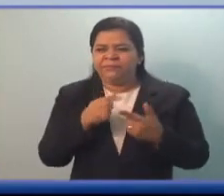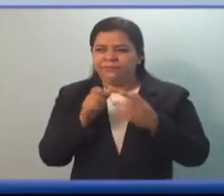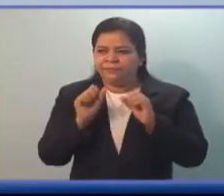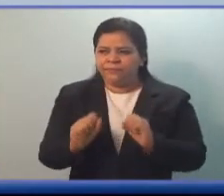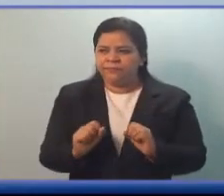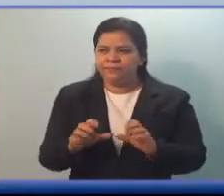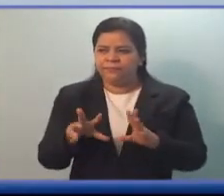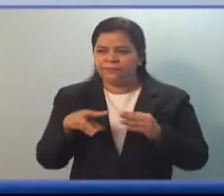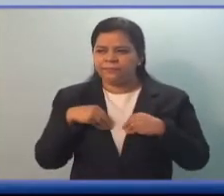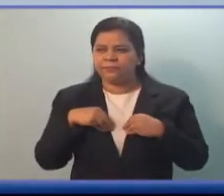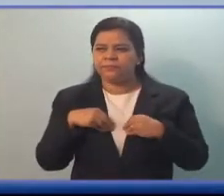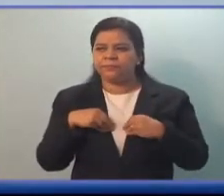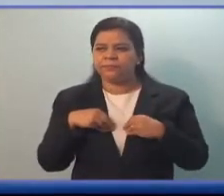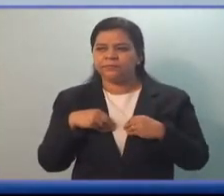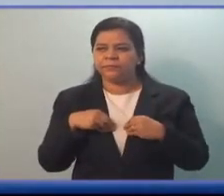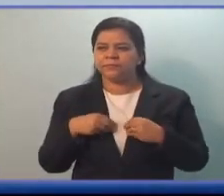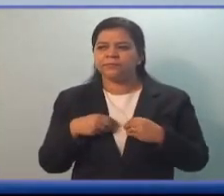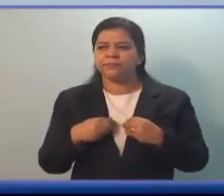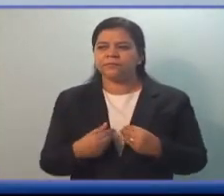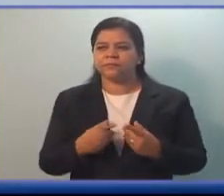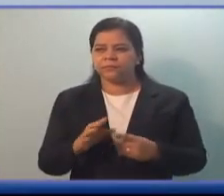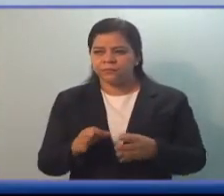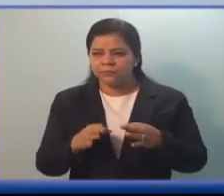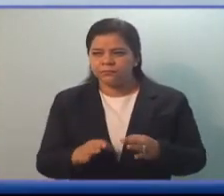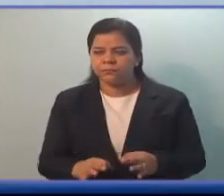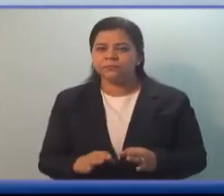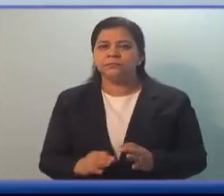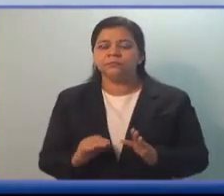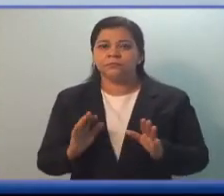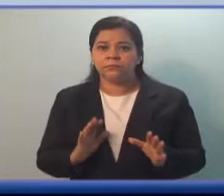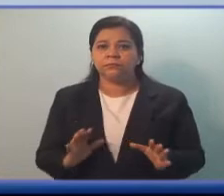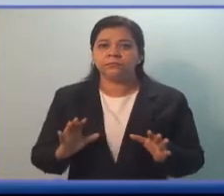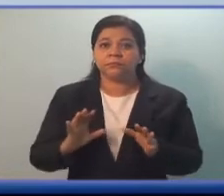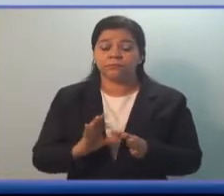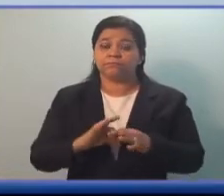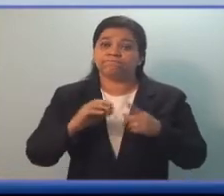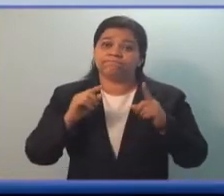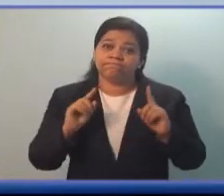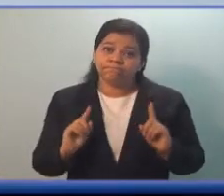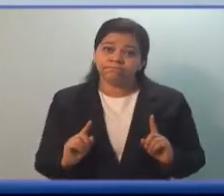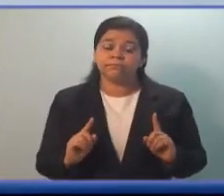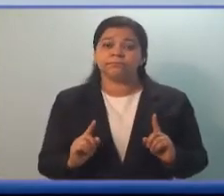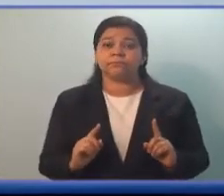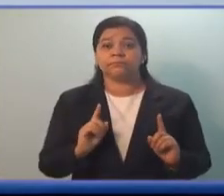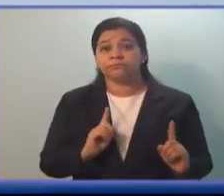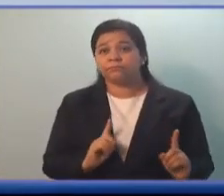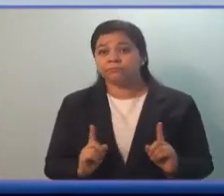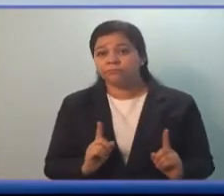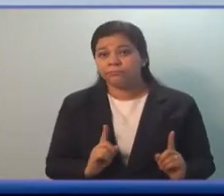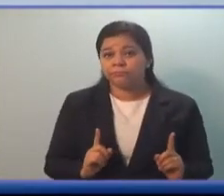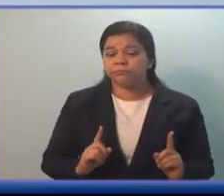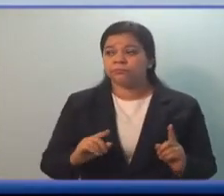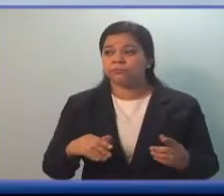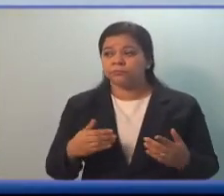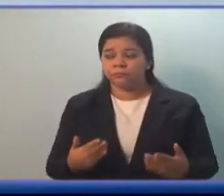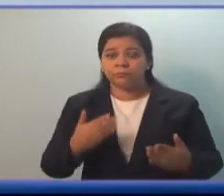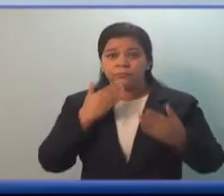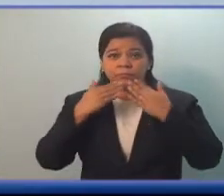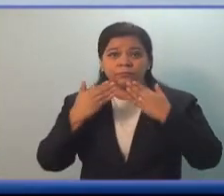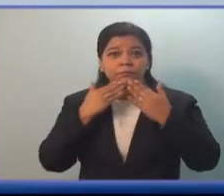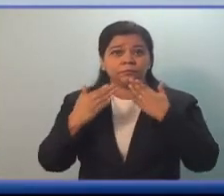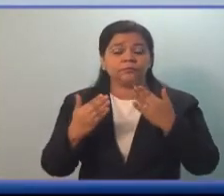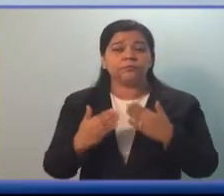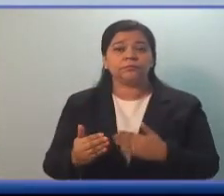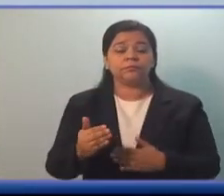puede, como decía, invadir una competencia, pero dependiendo de cómo se interprete